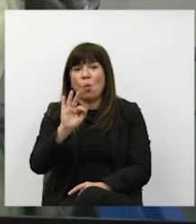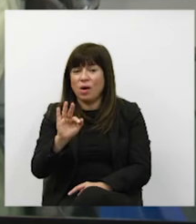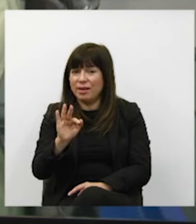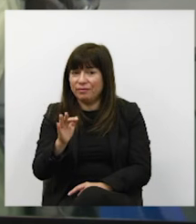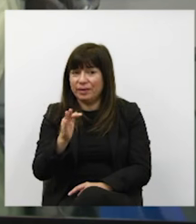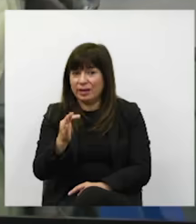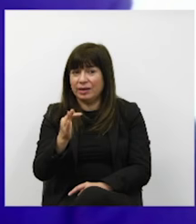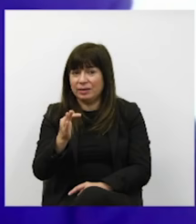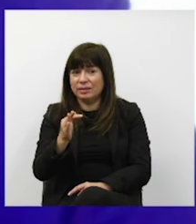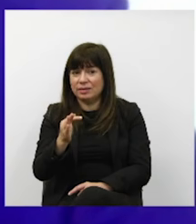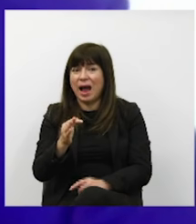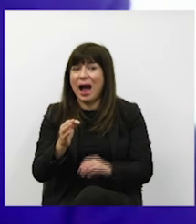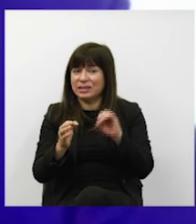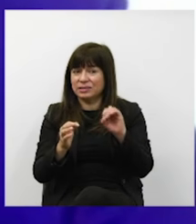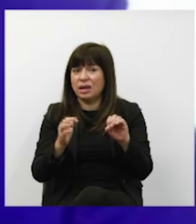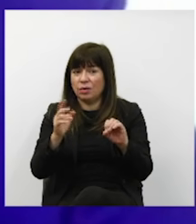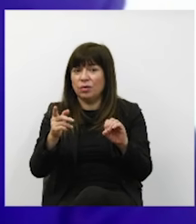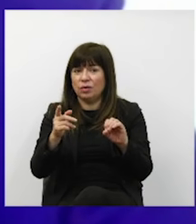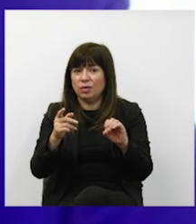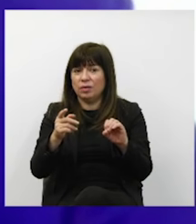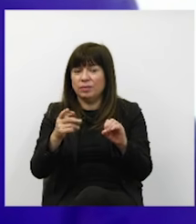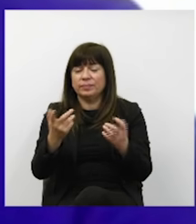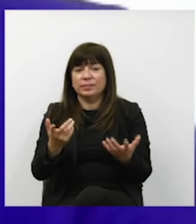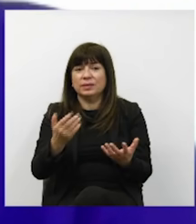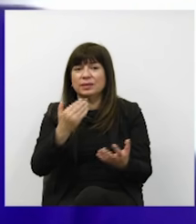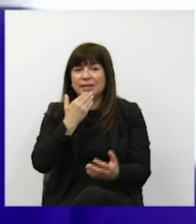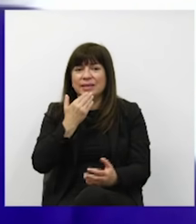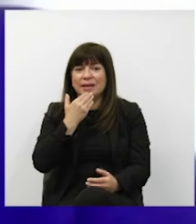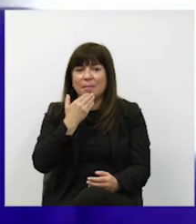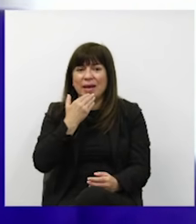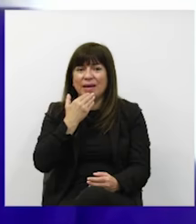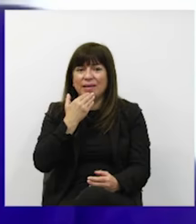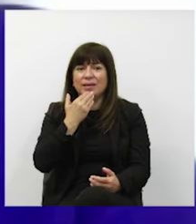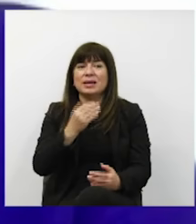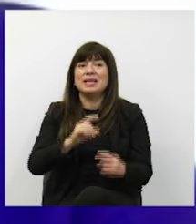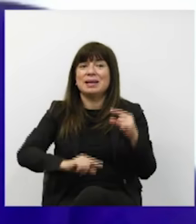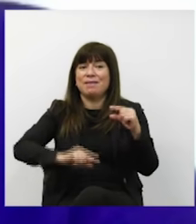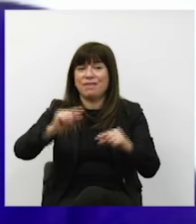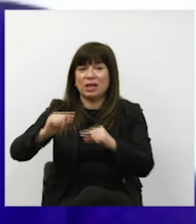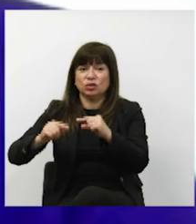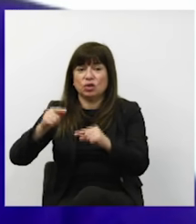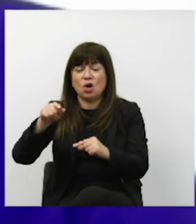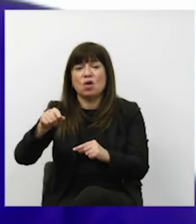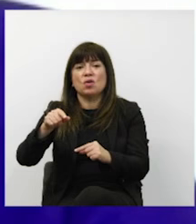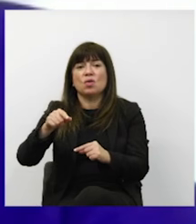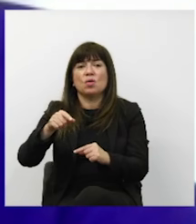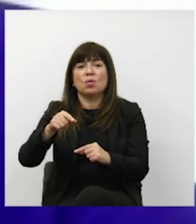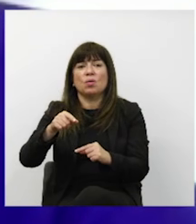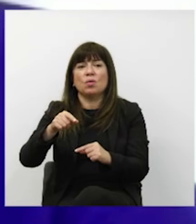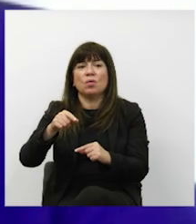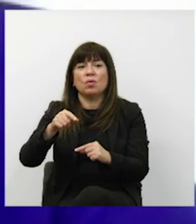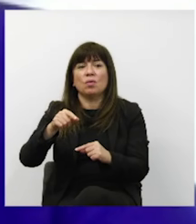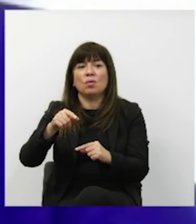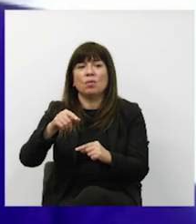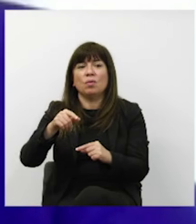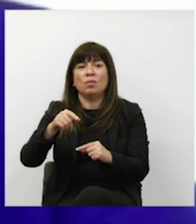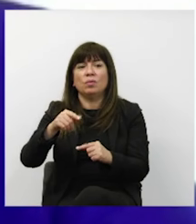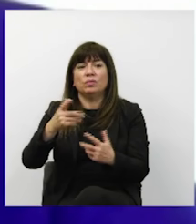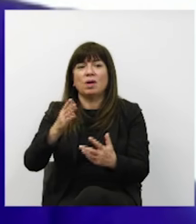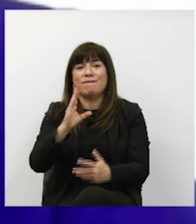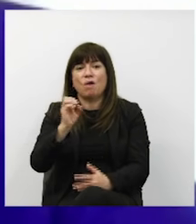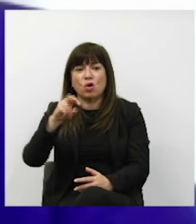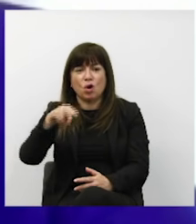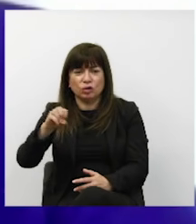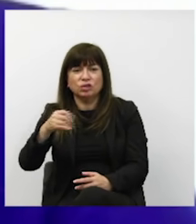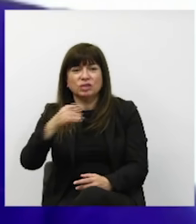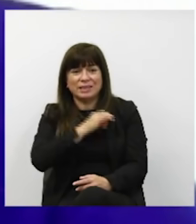a cero y en nominal debajo de la inflación. Afuera usted puede colocar un bono chileno a dos y